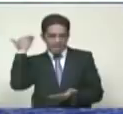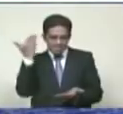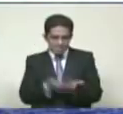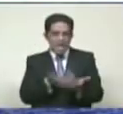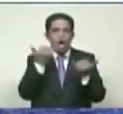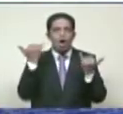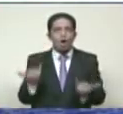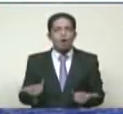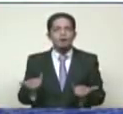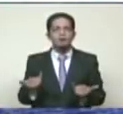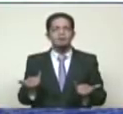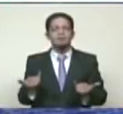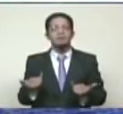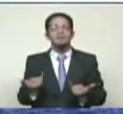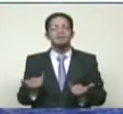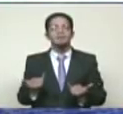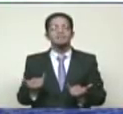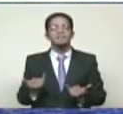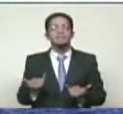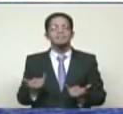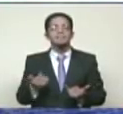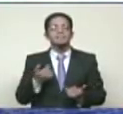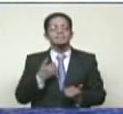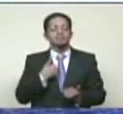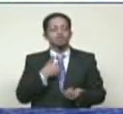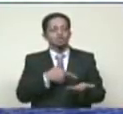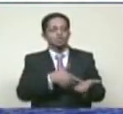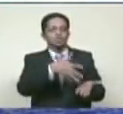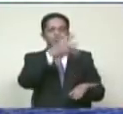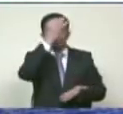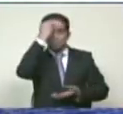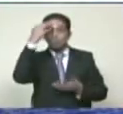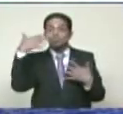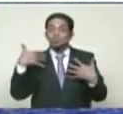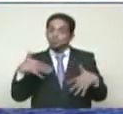decir que he sacado grandes aprendizajes del pueblo.